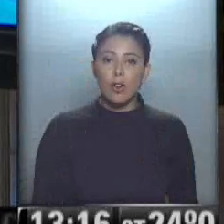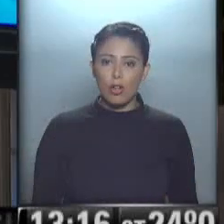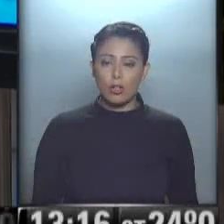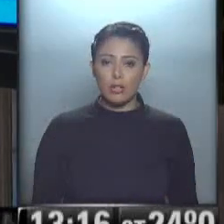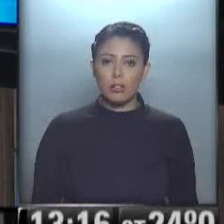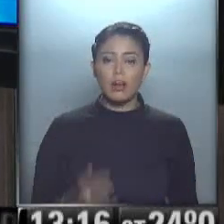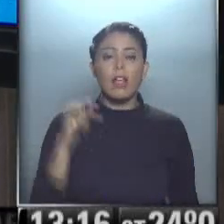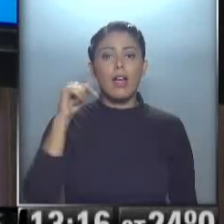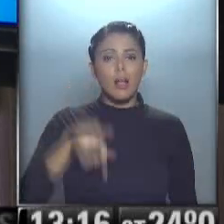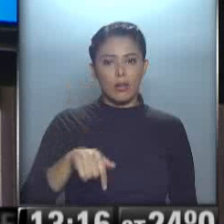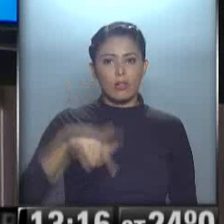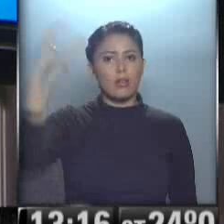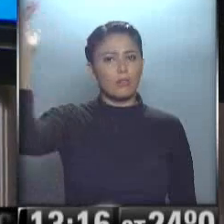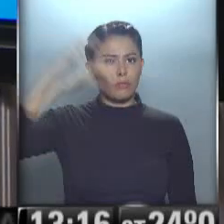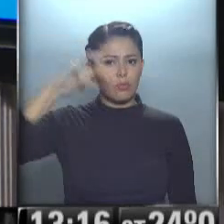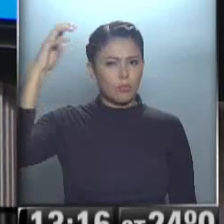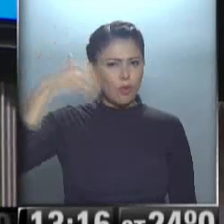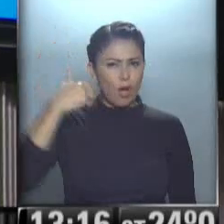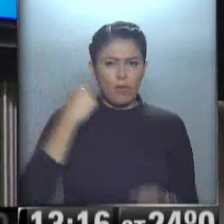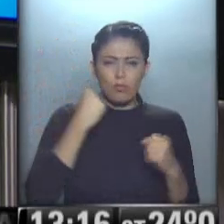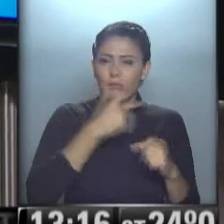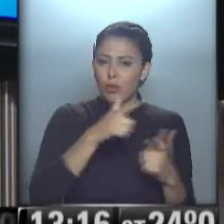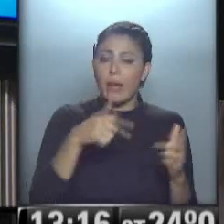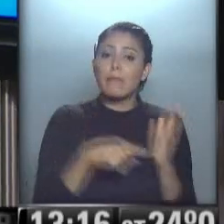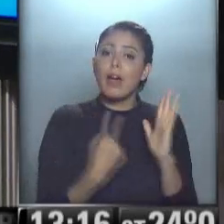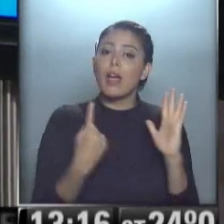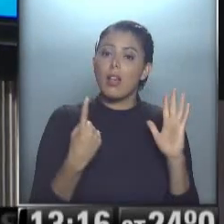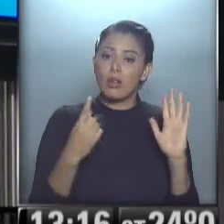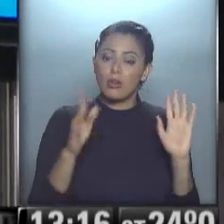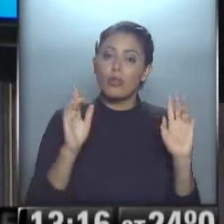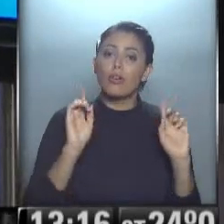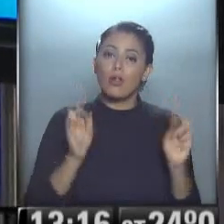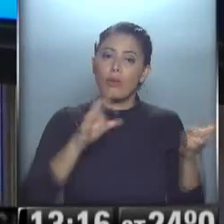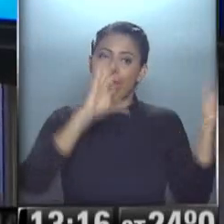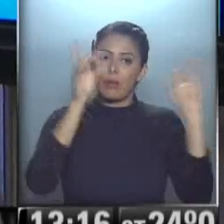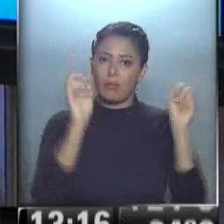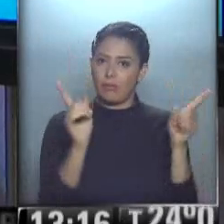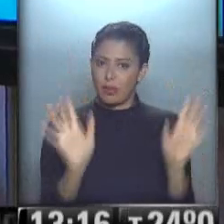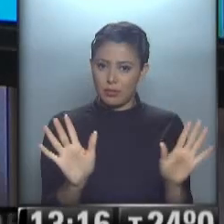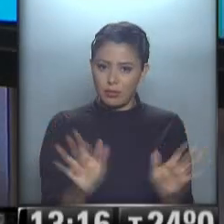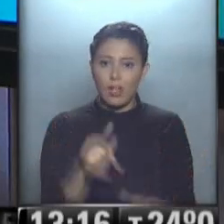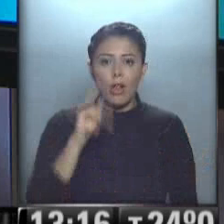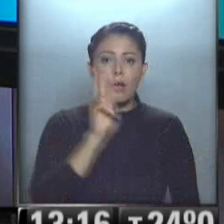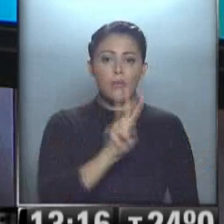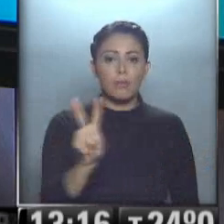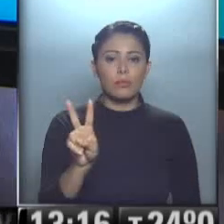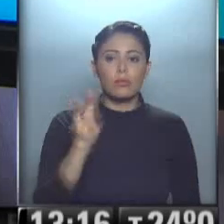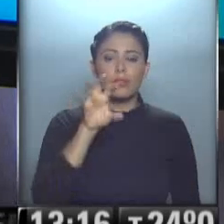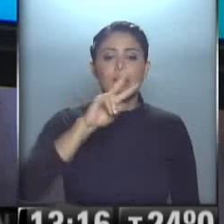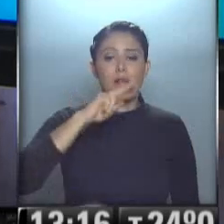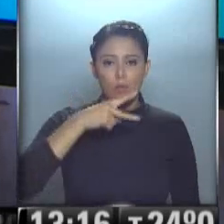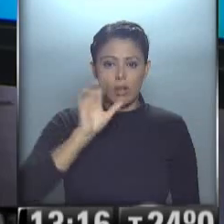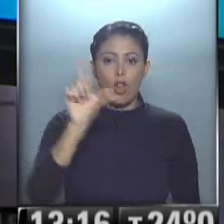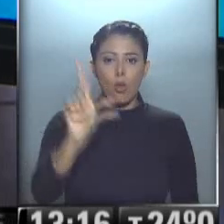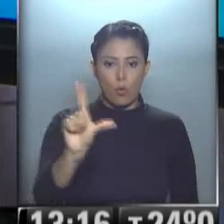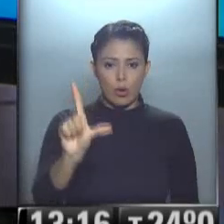y ya no se esperan precipitaciones de importancia, pero sí la permanencia del tiempo inestable. Acá tenemos el pronóstico para San Juan. El